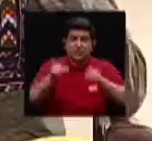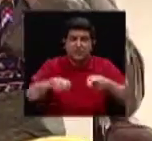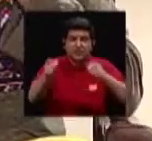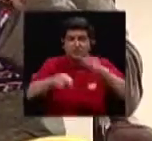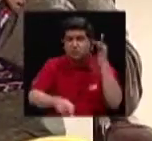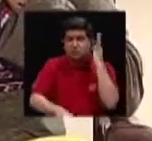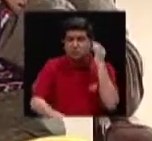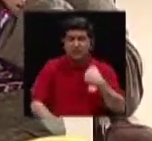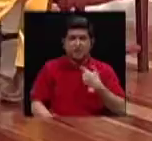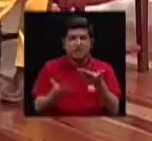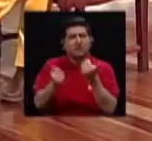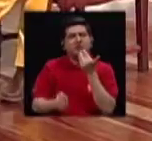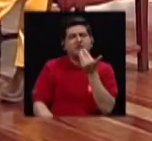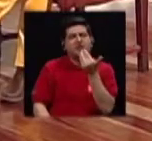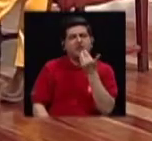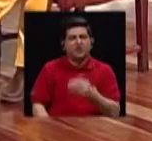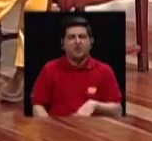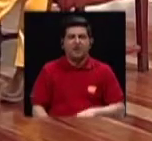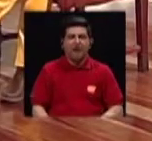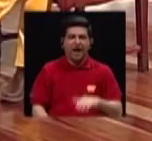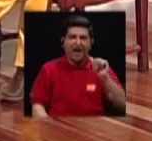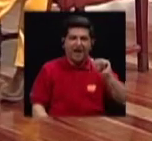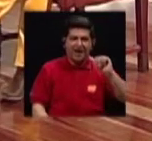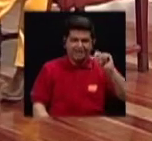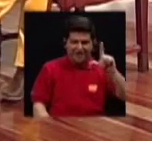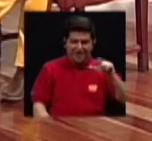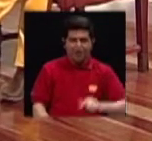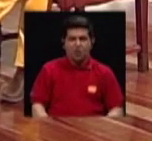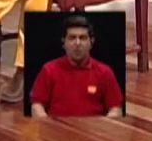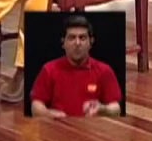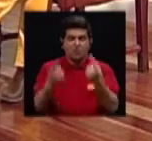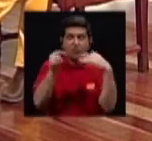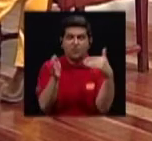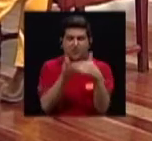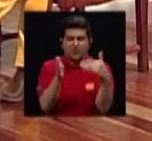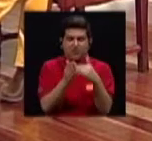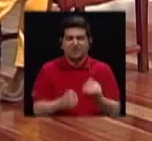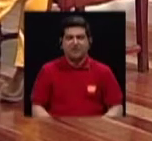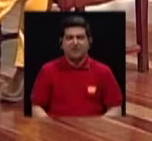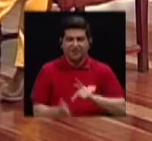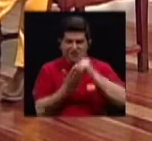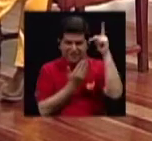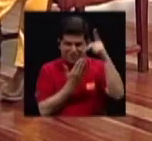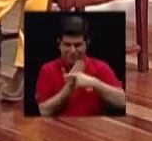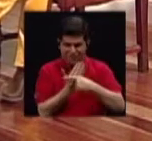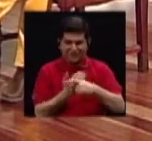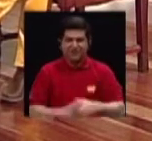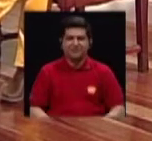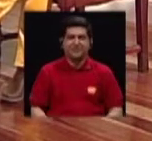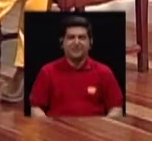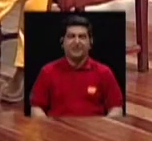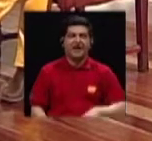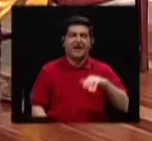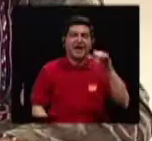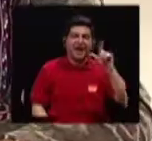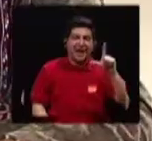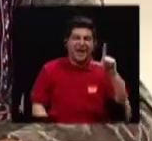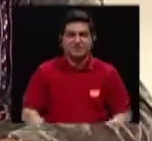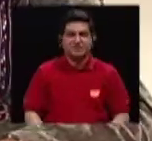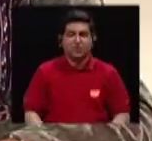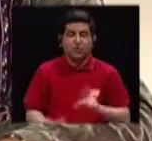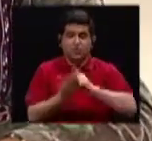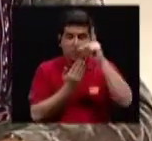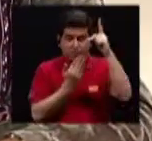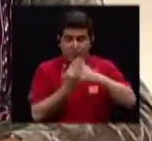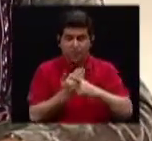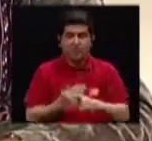quiero agradecer a doña Anabel por venir nuevamente a nuestro espacio y a doña Leda Castillo también.